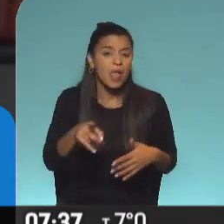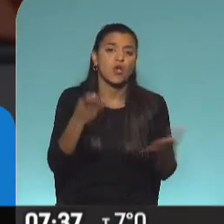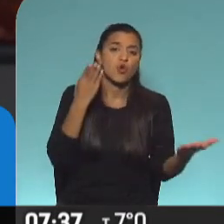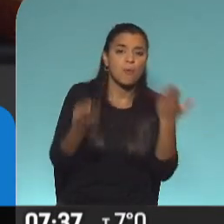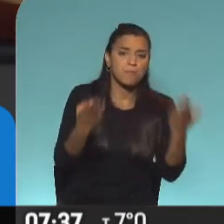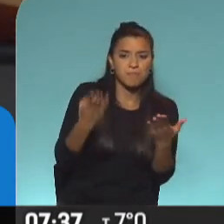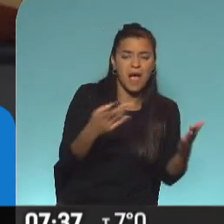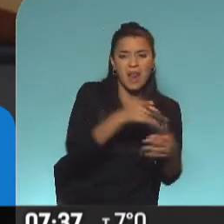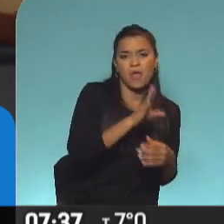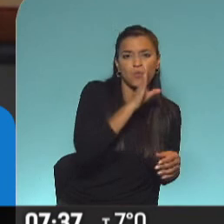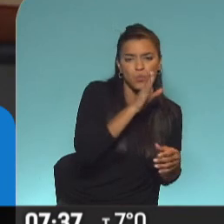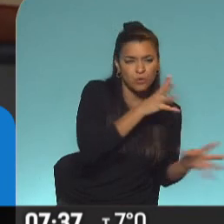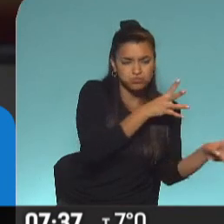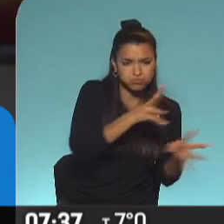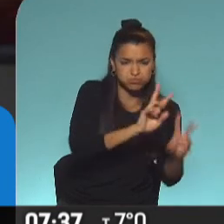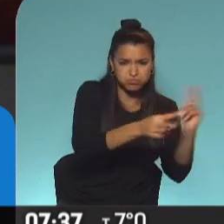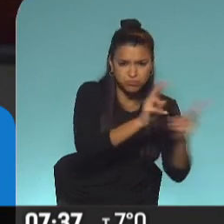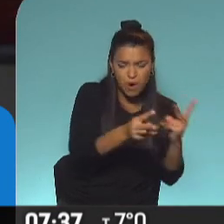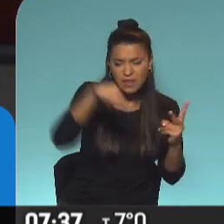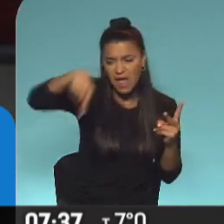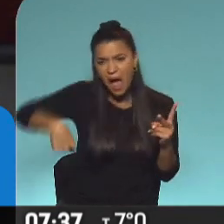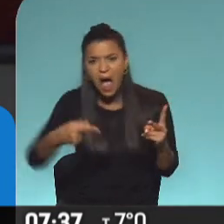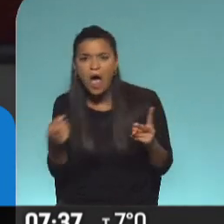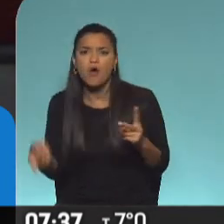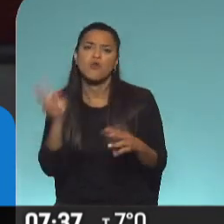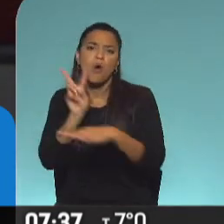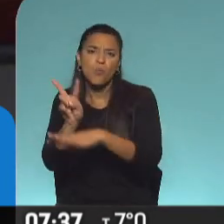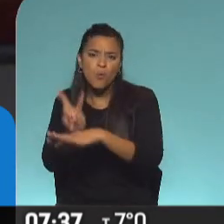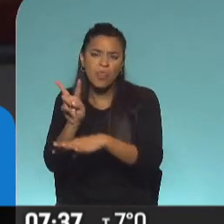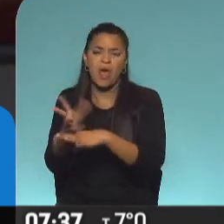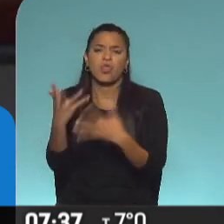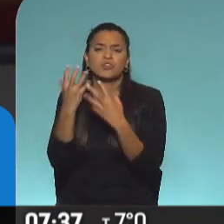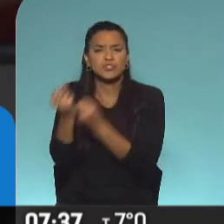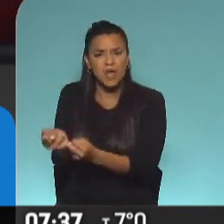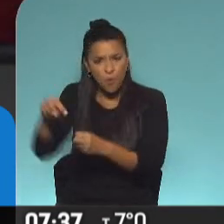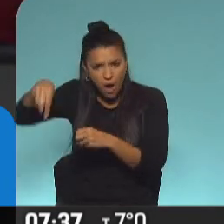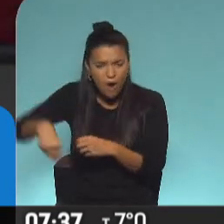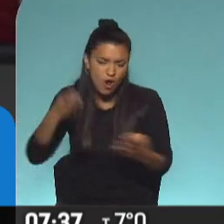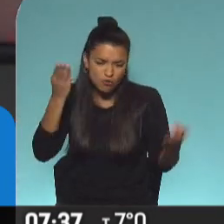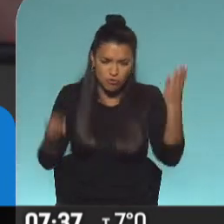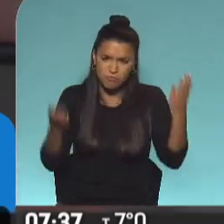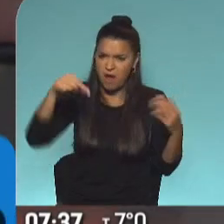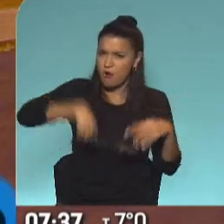el genocidio nazi con las medidas de cuidados para preservar la salud parece por lo menos inoportuno.